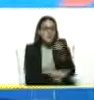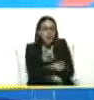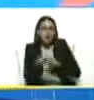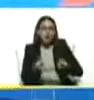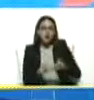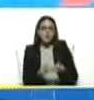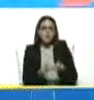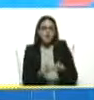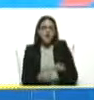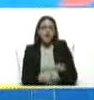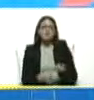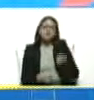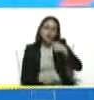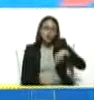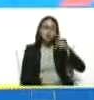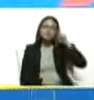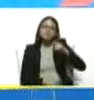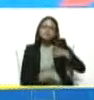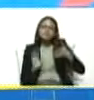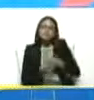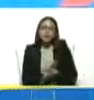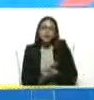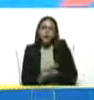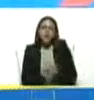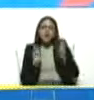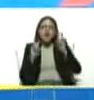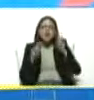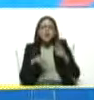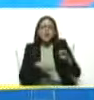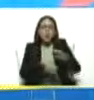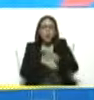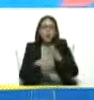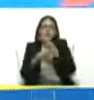nosotros necesitamos un nuevo Estado.